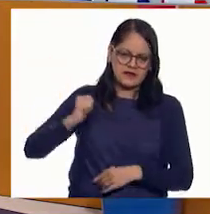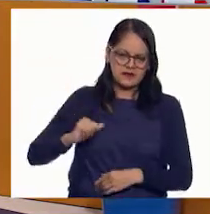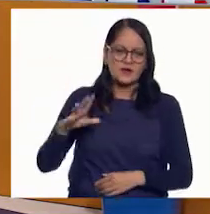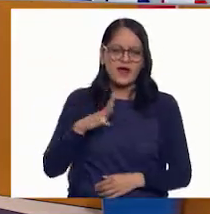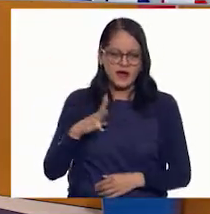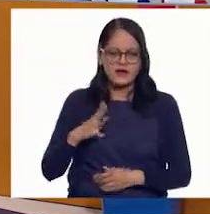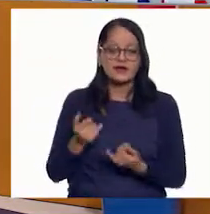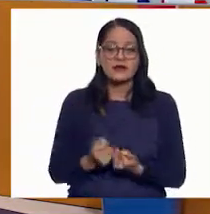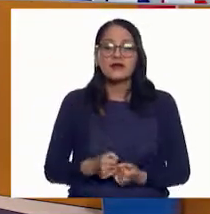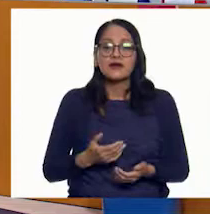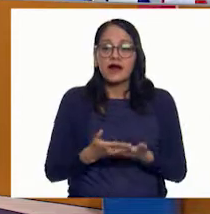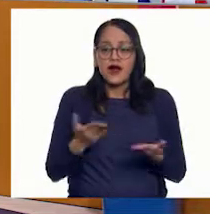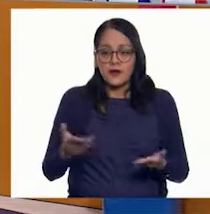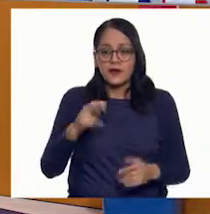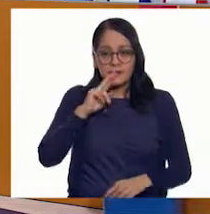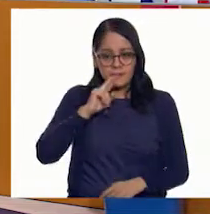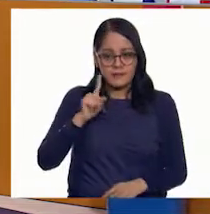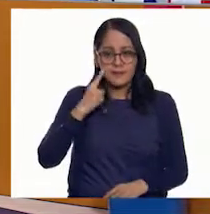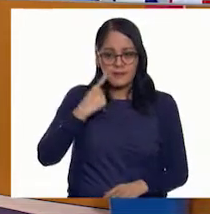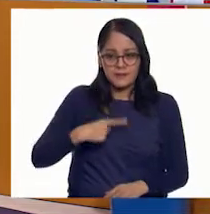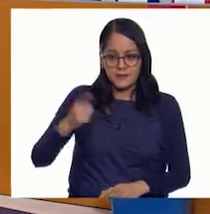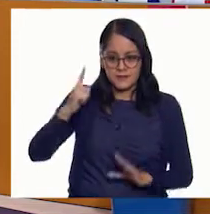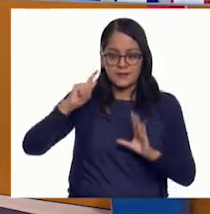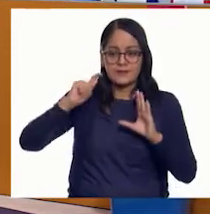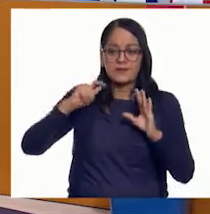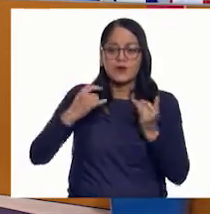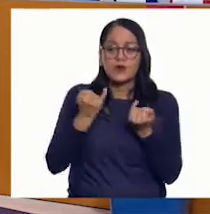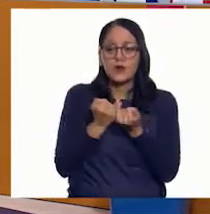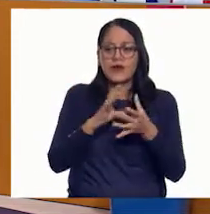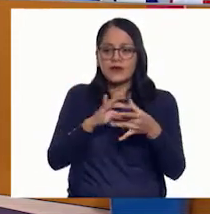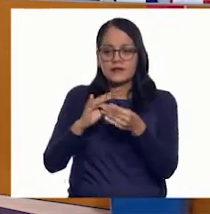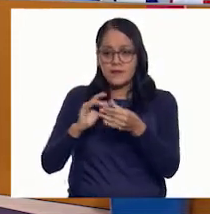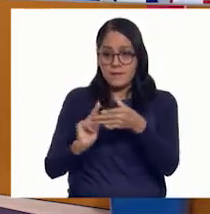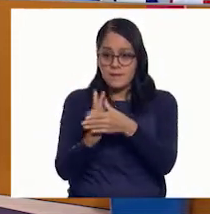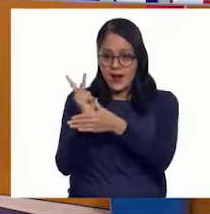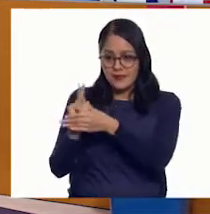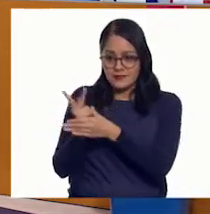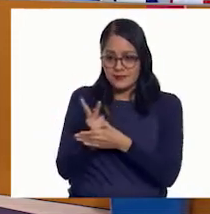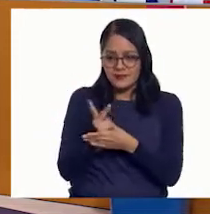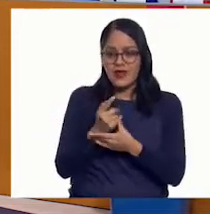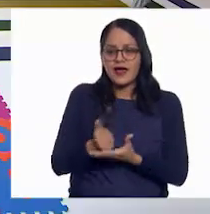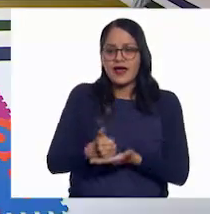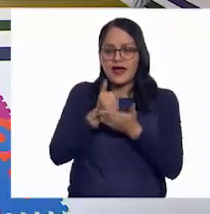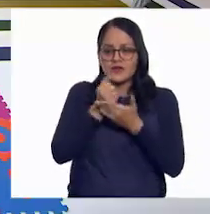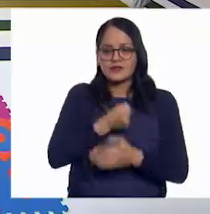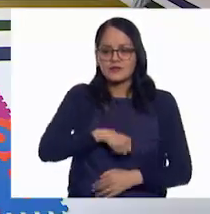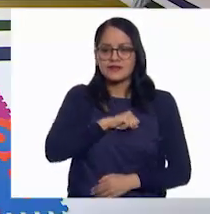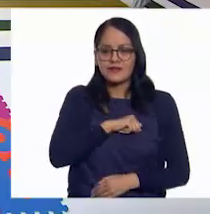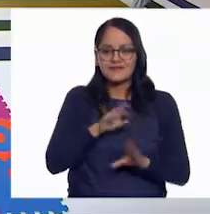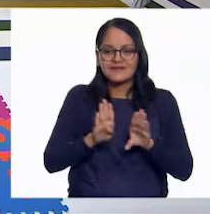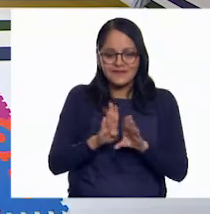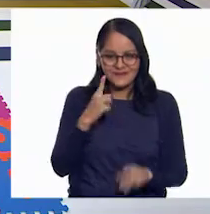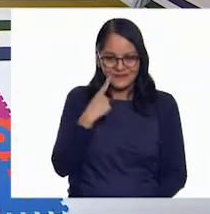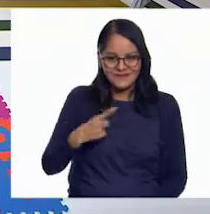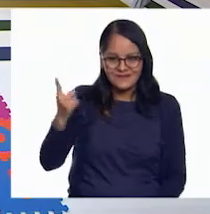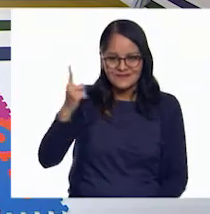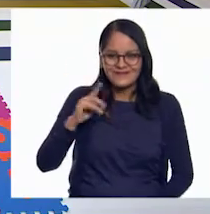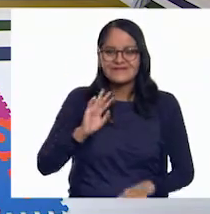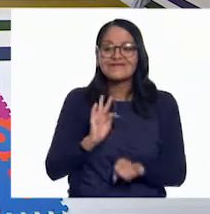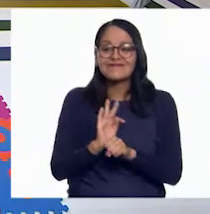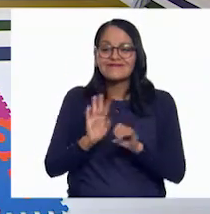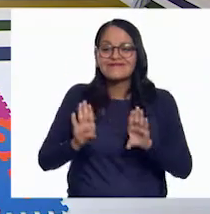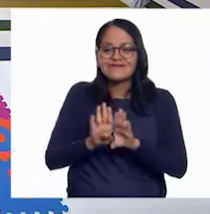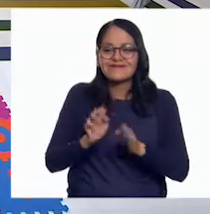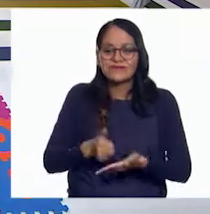si nos acompañas a descubrir los beneficios de muchas plantas medicinales? ¡Sí! Vamos a verlos. A ver, vamos a verlos. A ver,